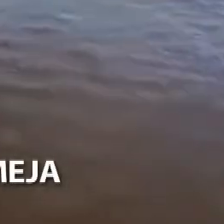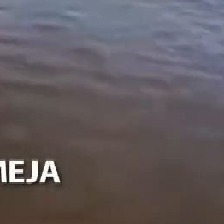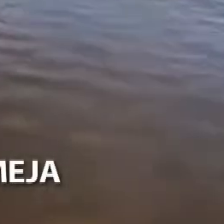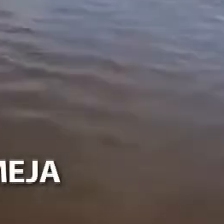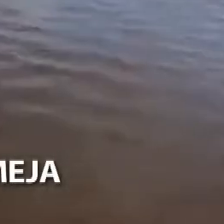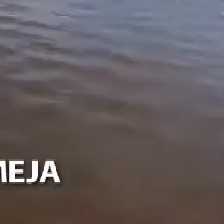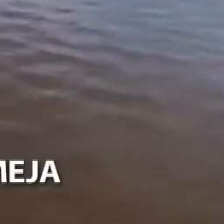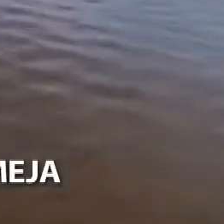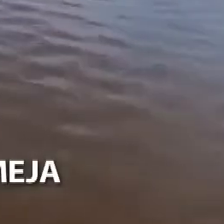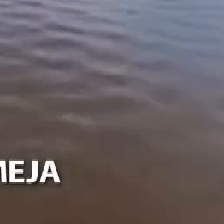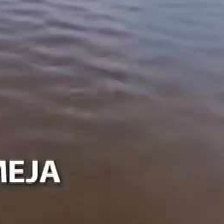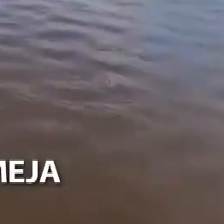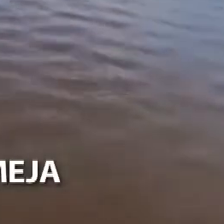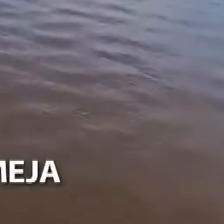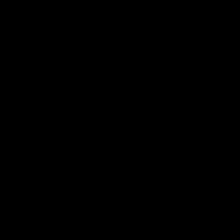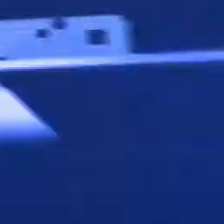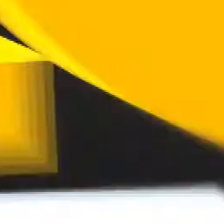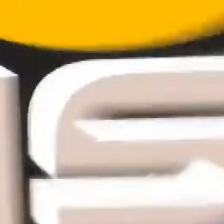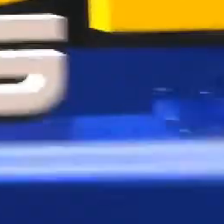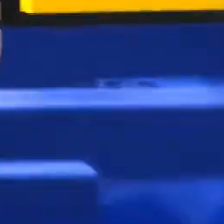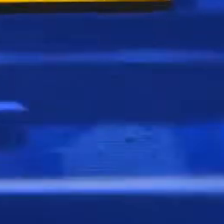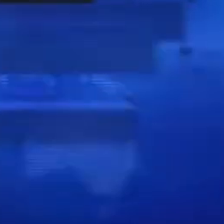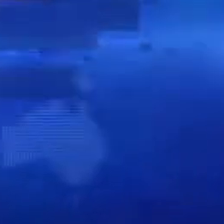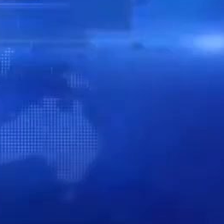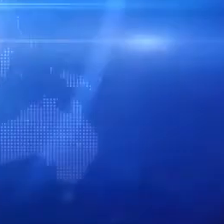Magdalena Medio.